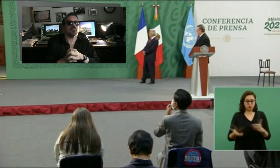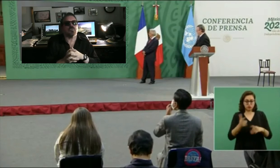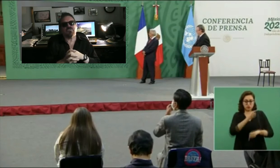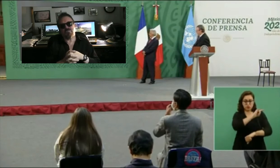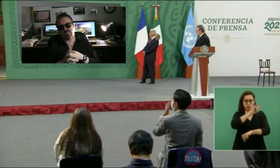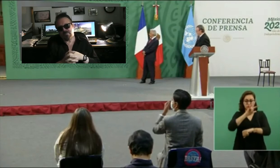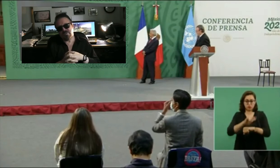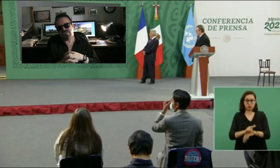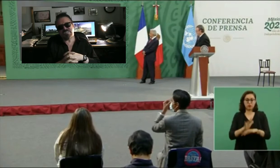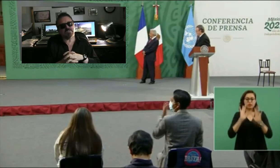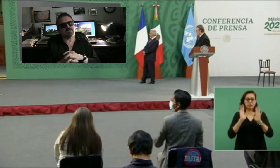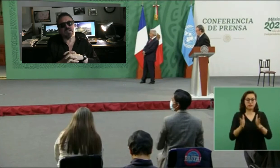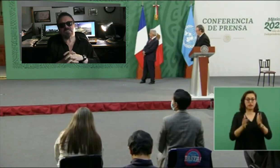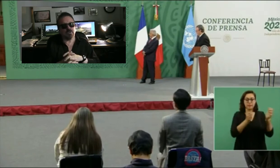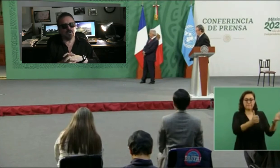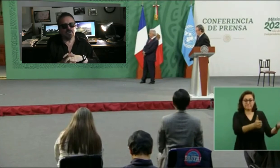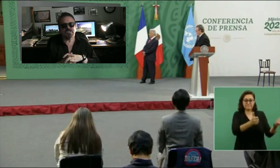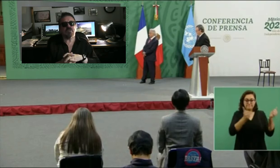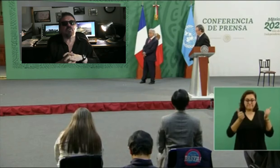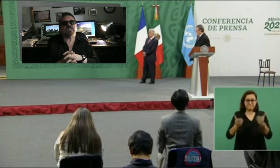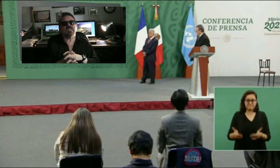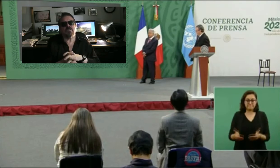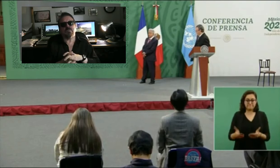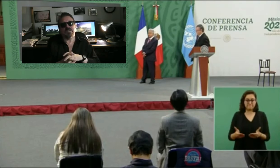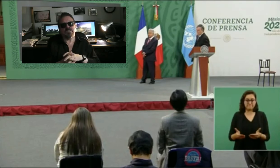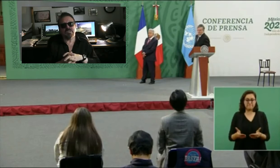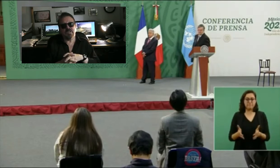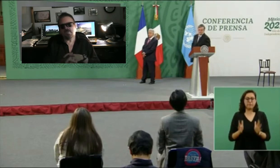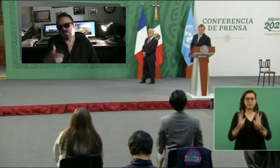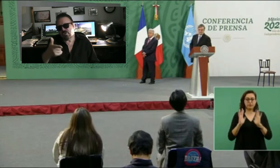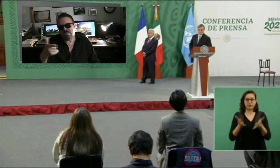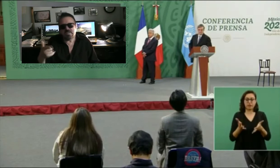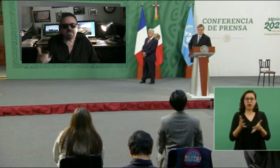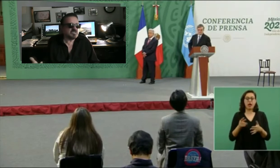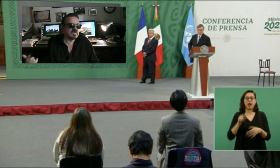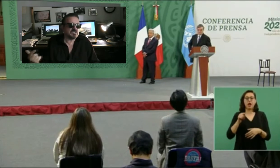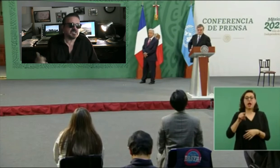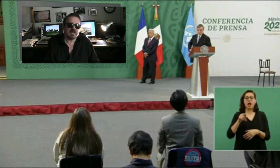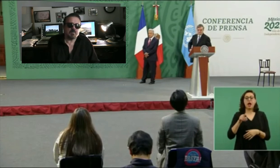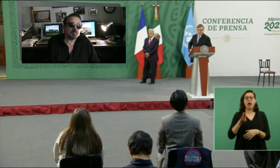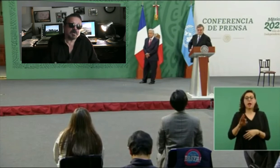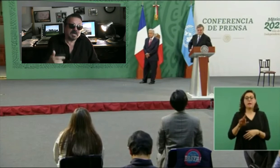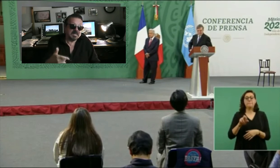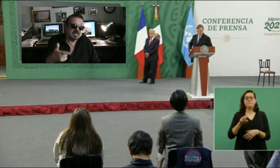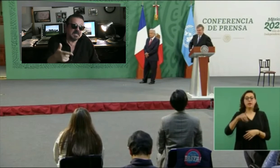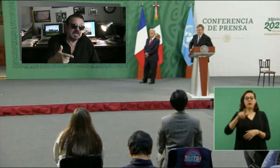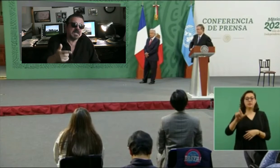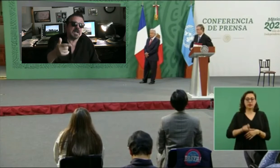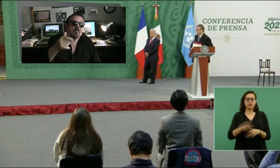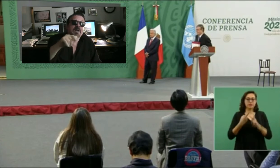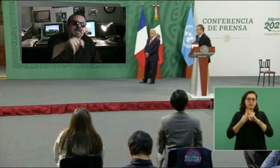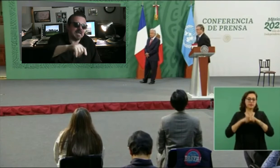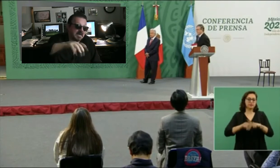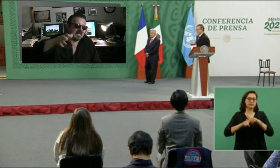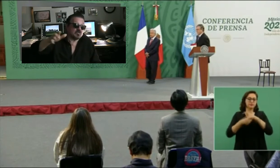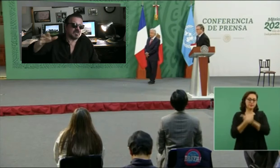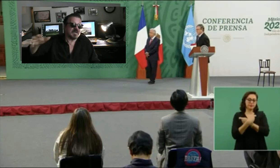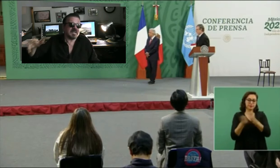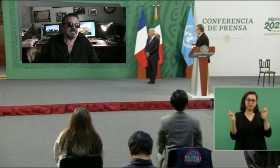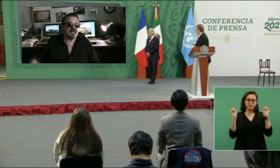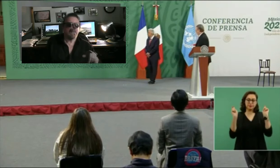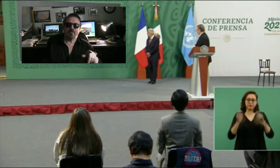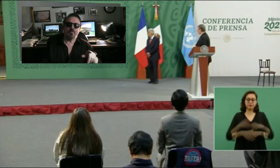se horrorizó, se asqueó, salió gritando de allí. De hecho, Lady D se la asesinaron porque Lady D, igual que el